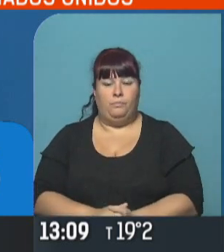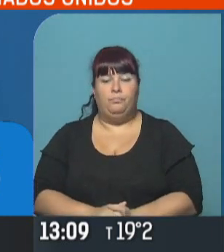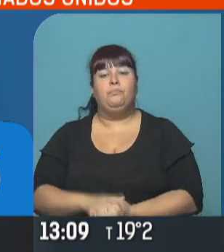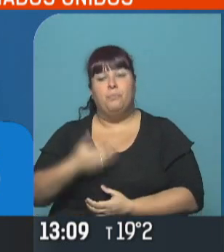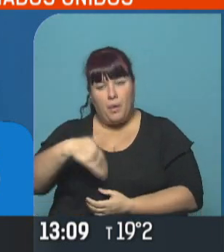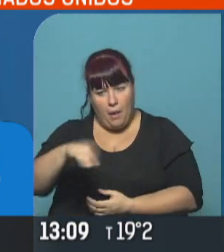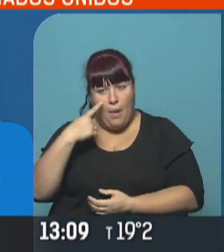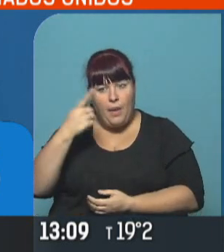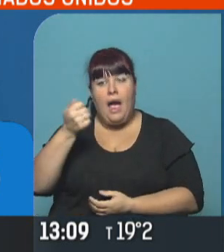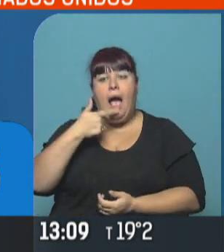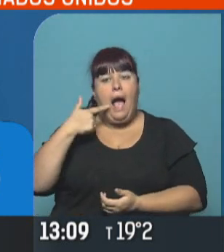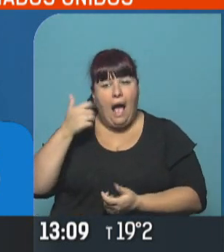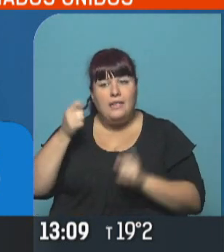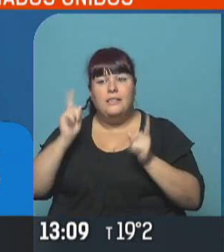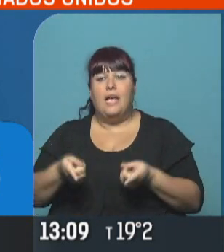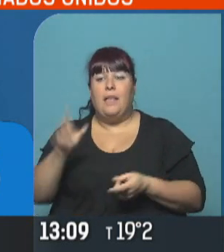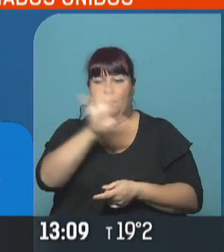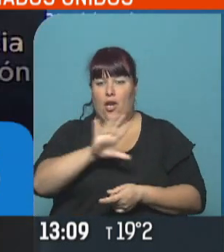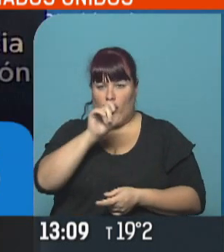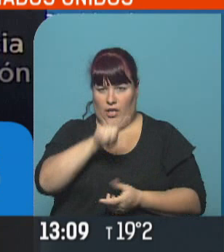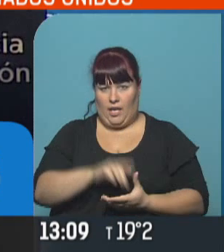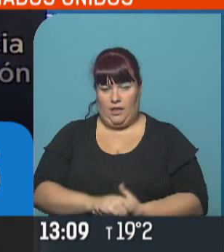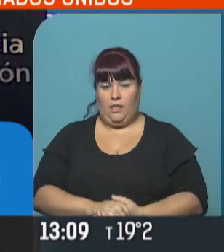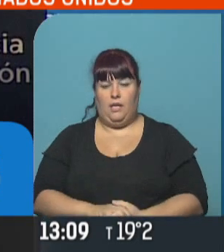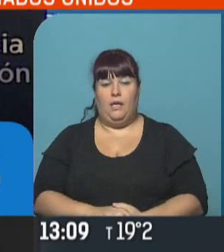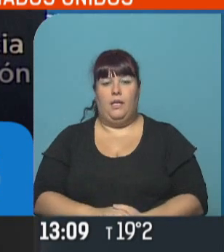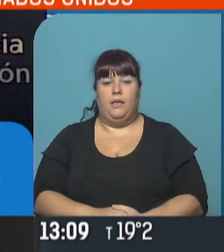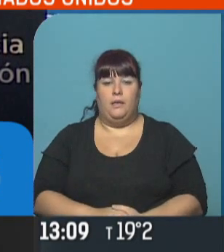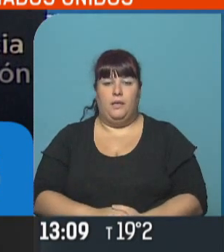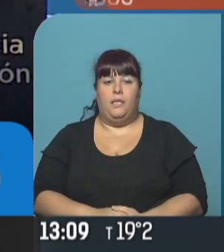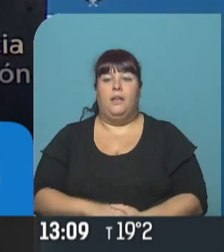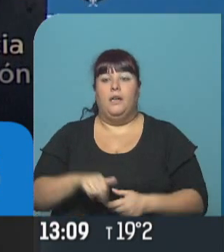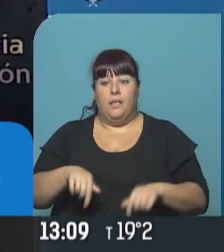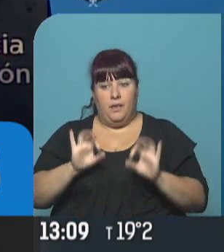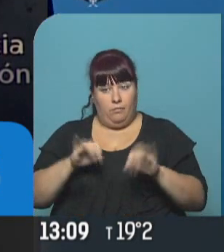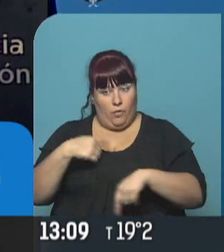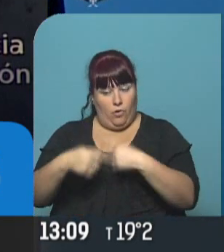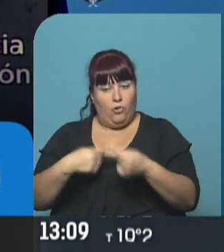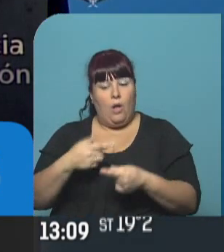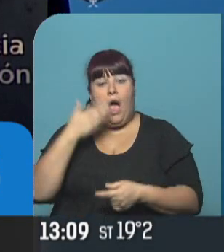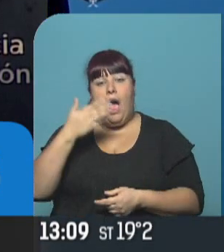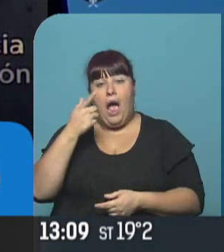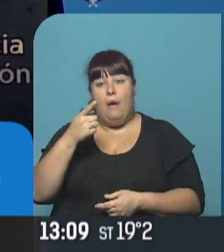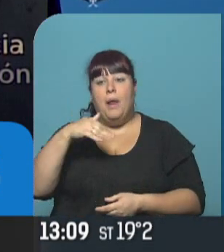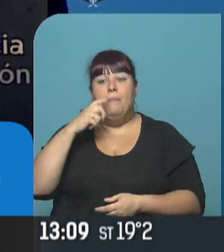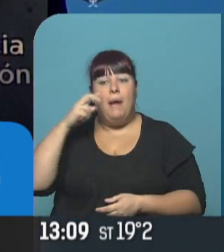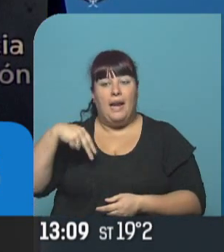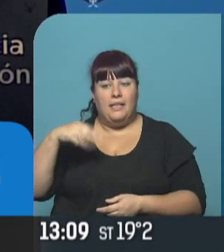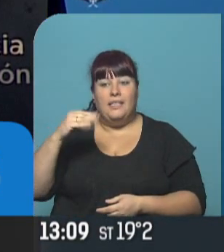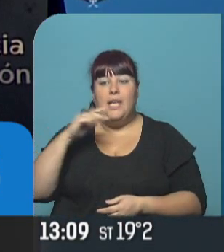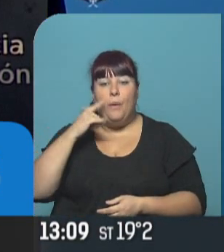Lo van a ver en Asia y también en nuestro continente. A continuación, tiene la palabra Martín